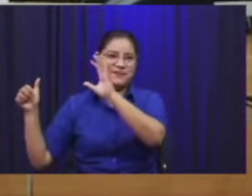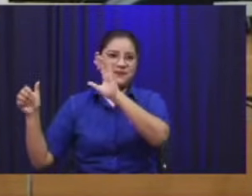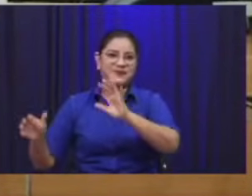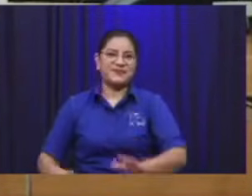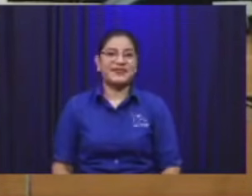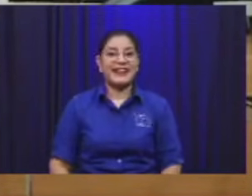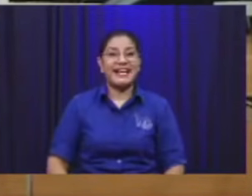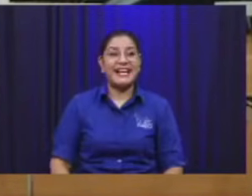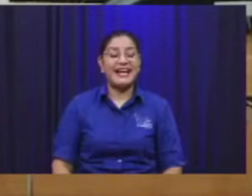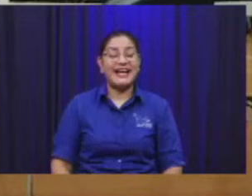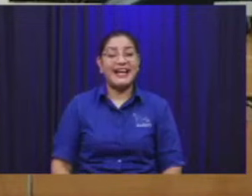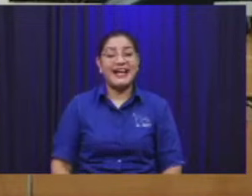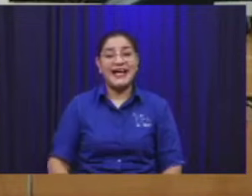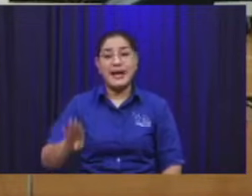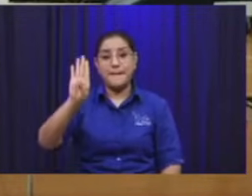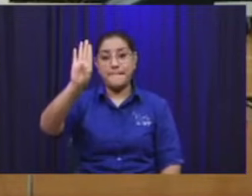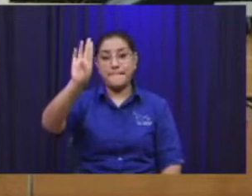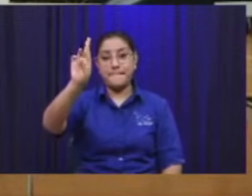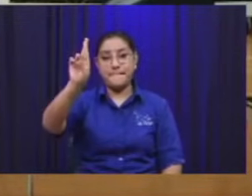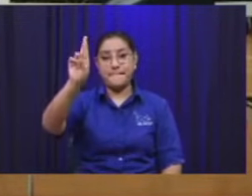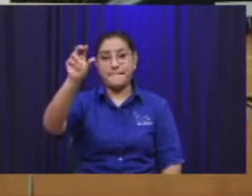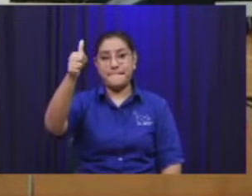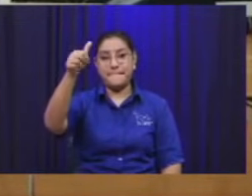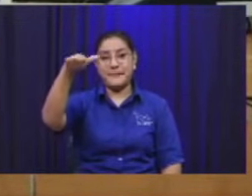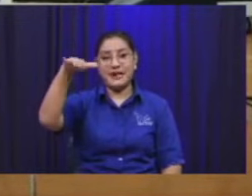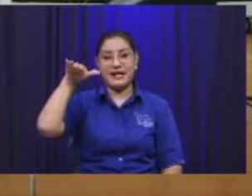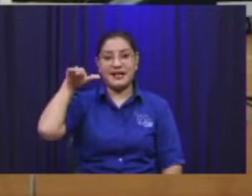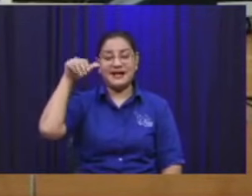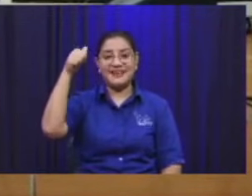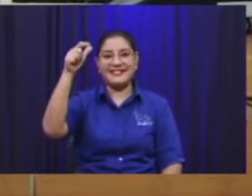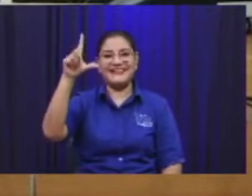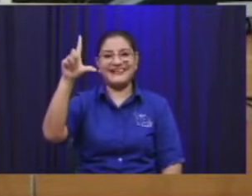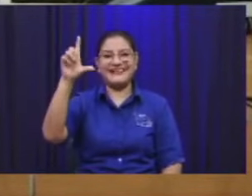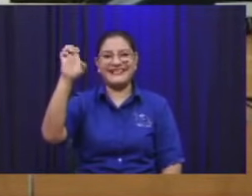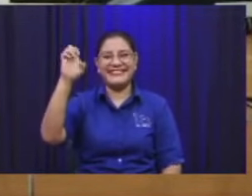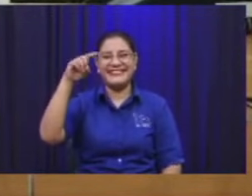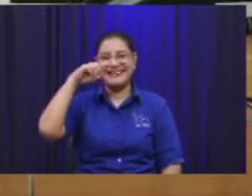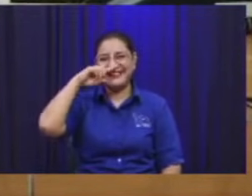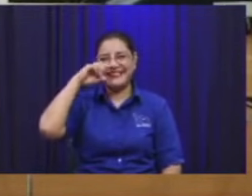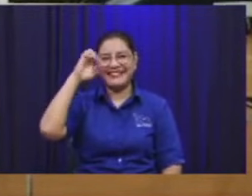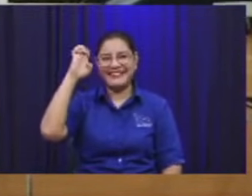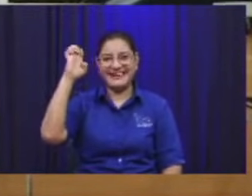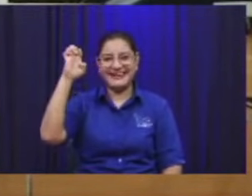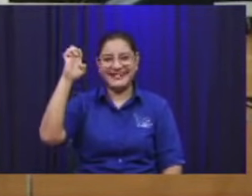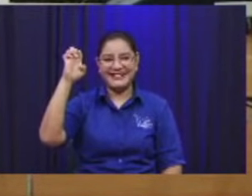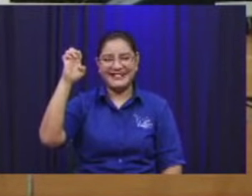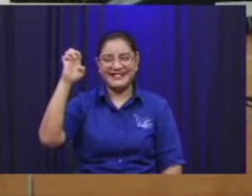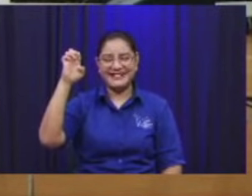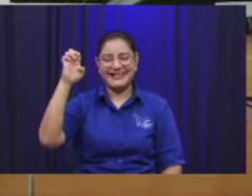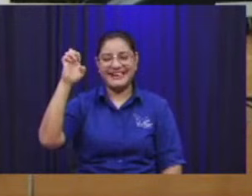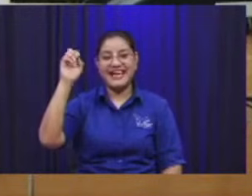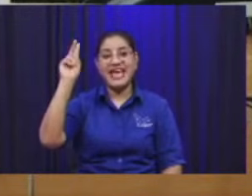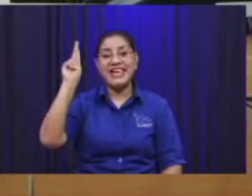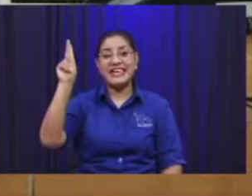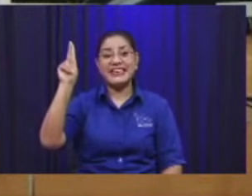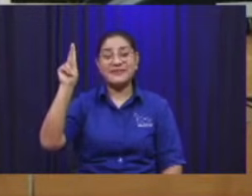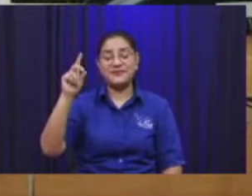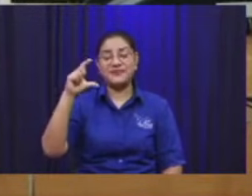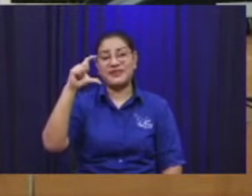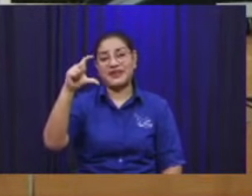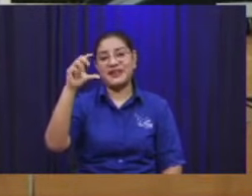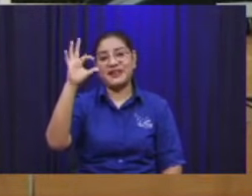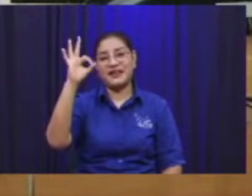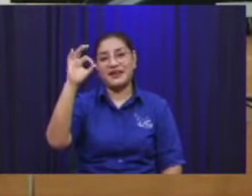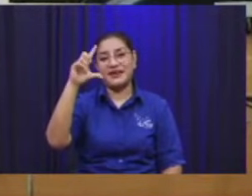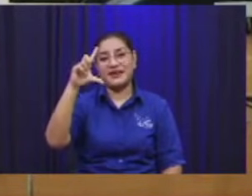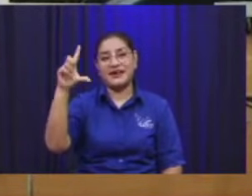dejar el brazalete para mañana no hay el collar también el collar es extraordinario pero